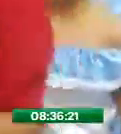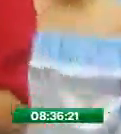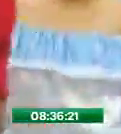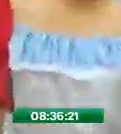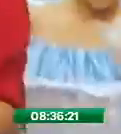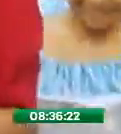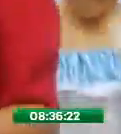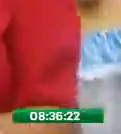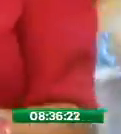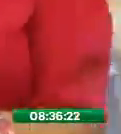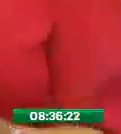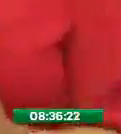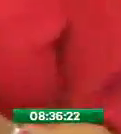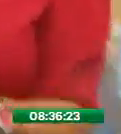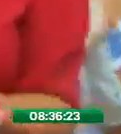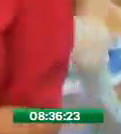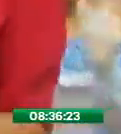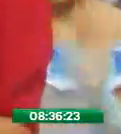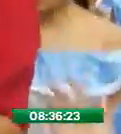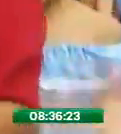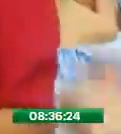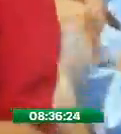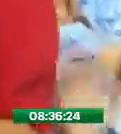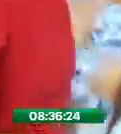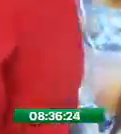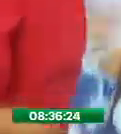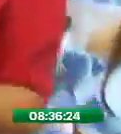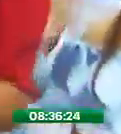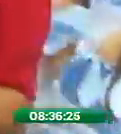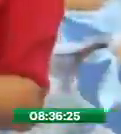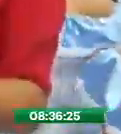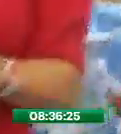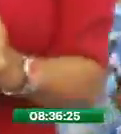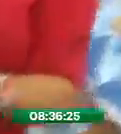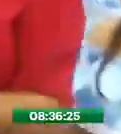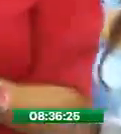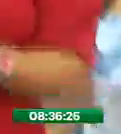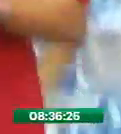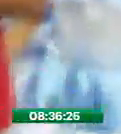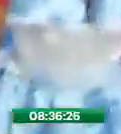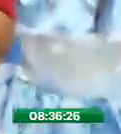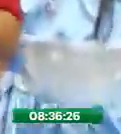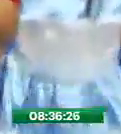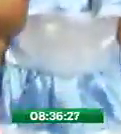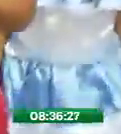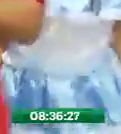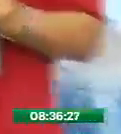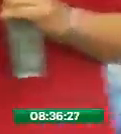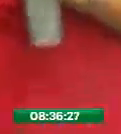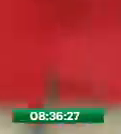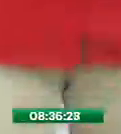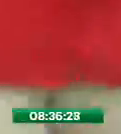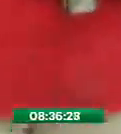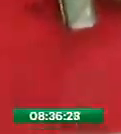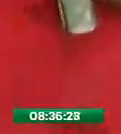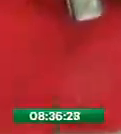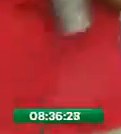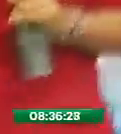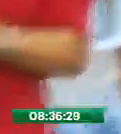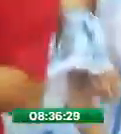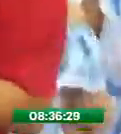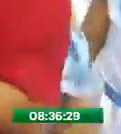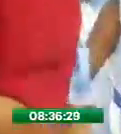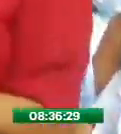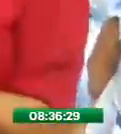la Perla del Pacífico, que también me recibió a mí. Soy peninsular, ¿ah? Pero guayaquileña también de corazón, y mi hijo también,